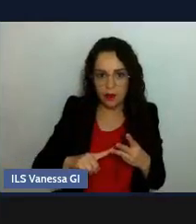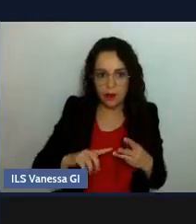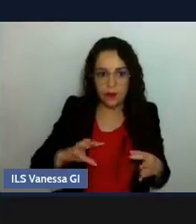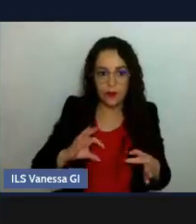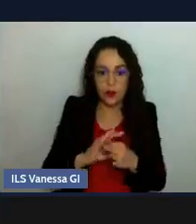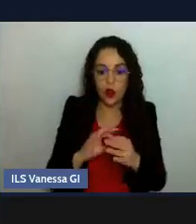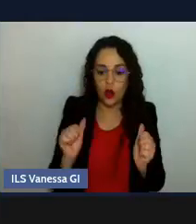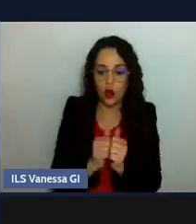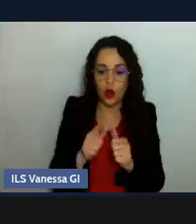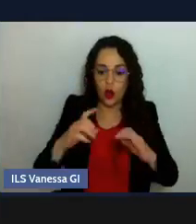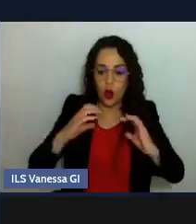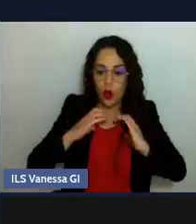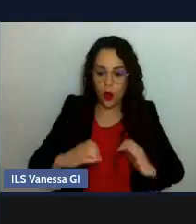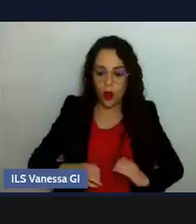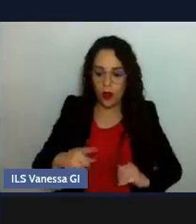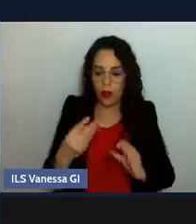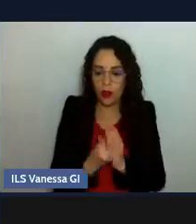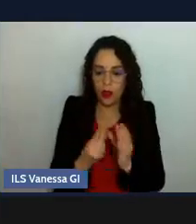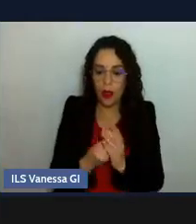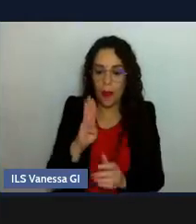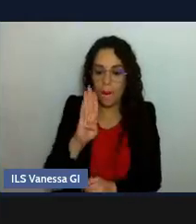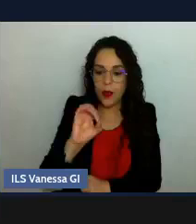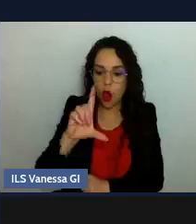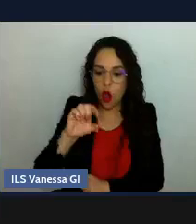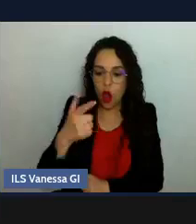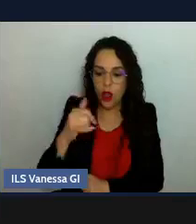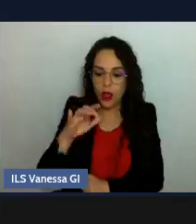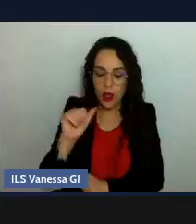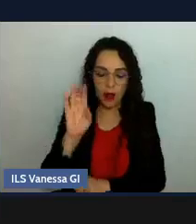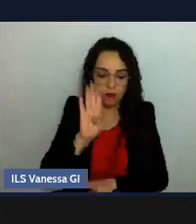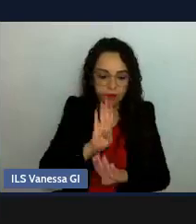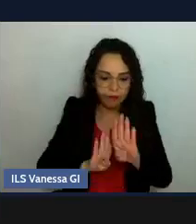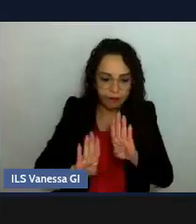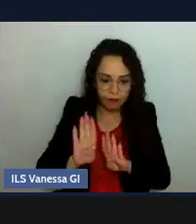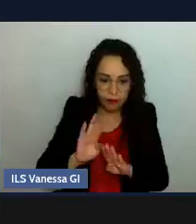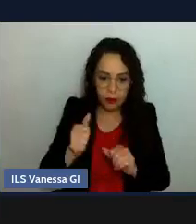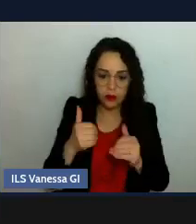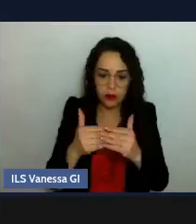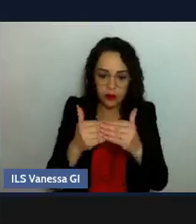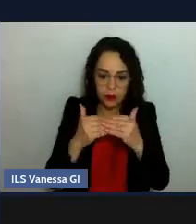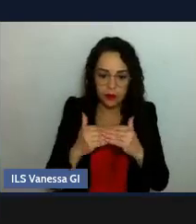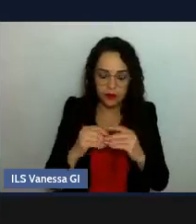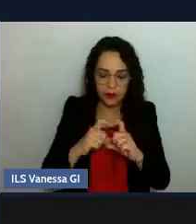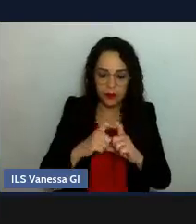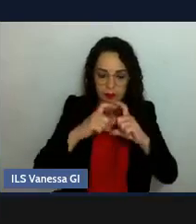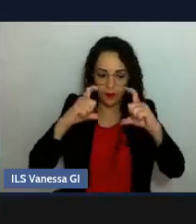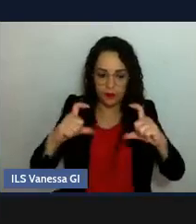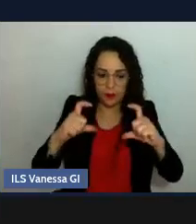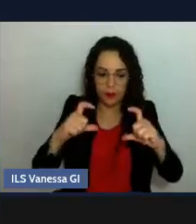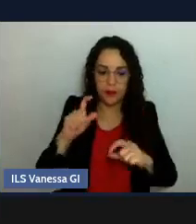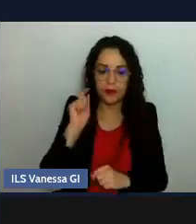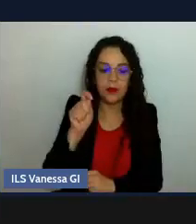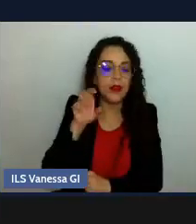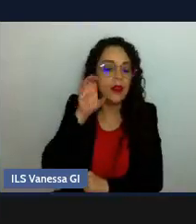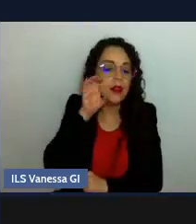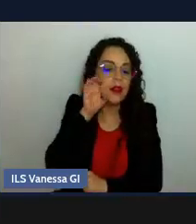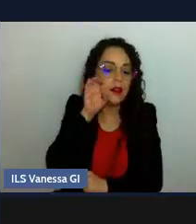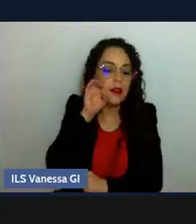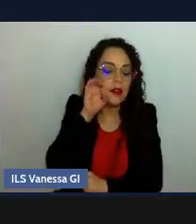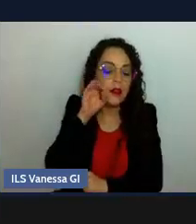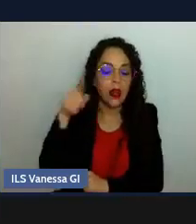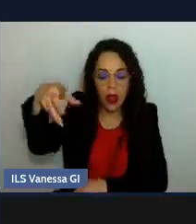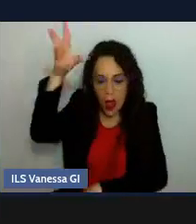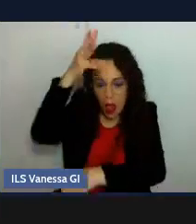había explicado anteriormente. Tenemos la siguiente esfera, la naranja, los hábitos aprendidos